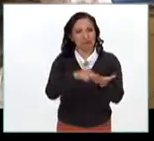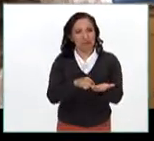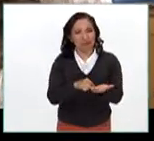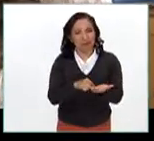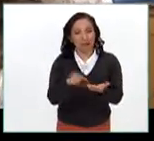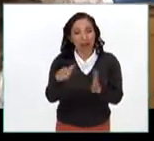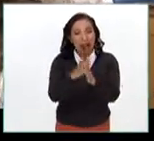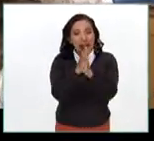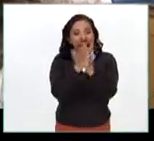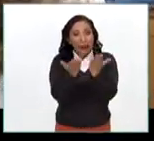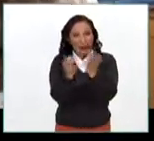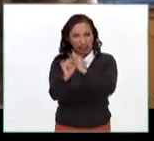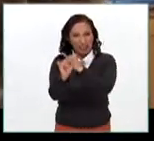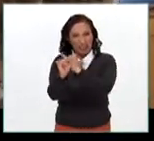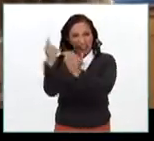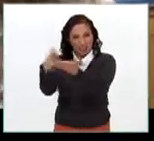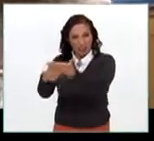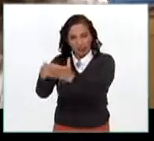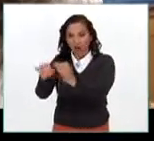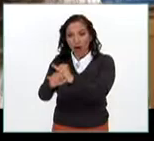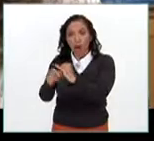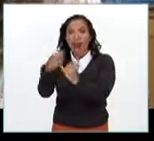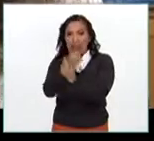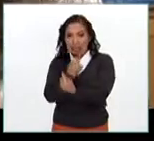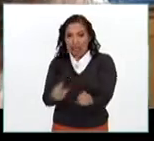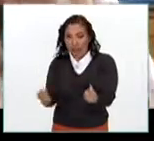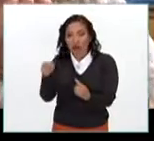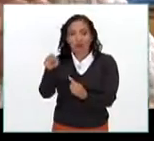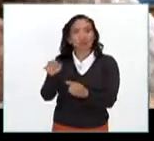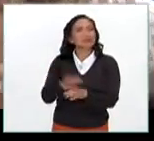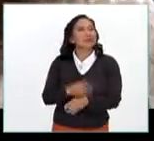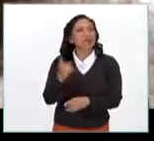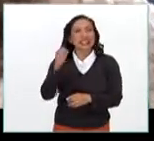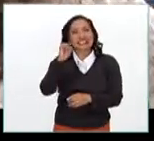luego en los libros digitales, por lo menos en los de niños,